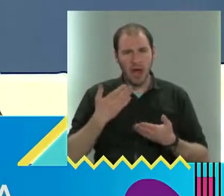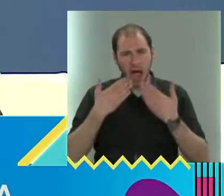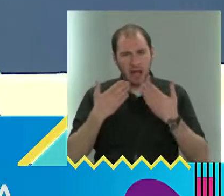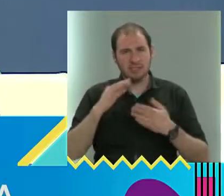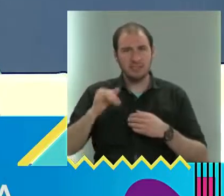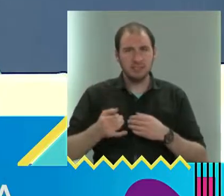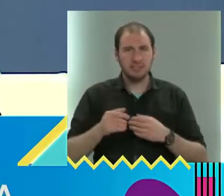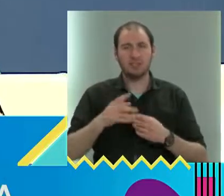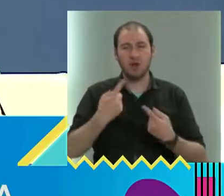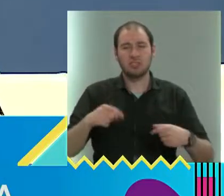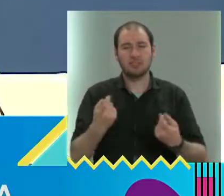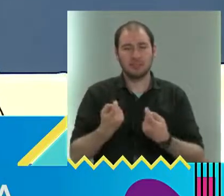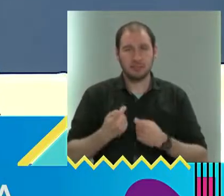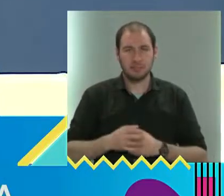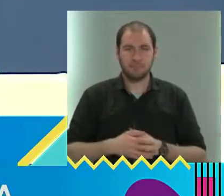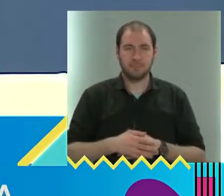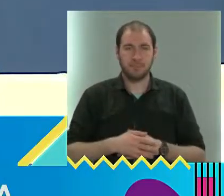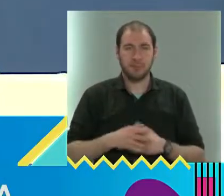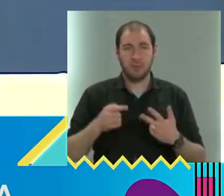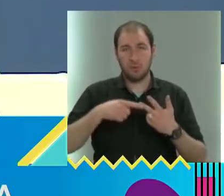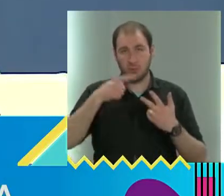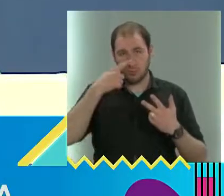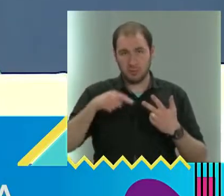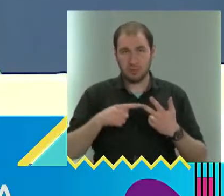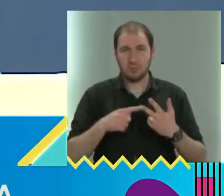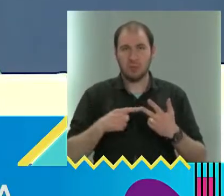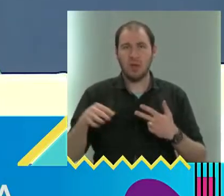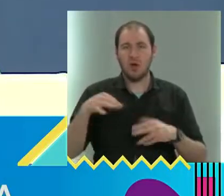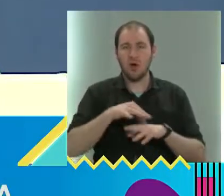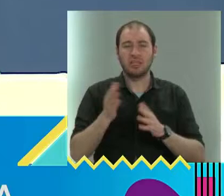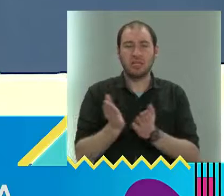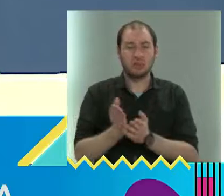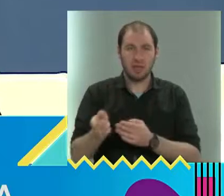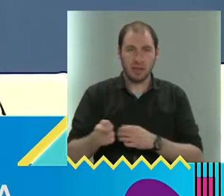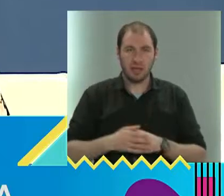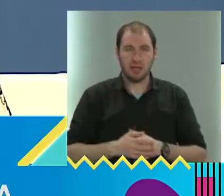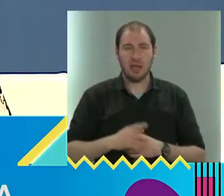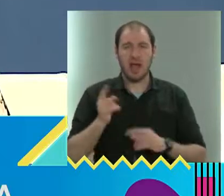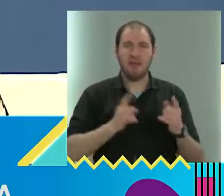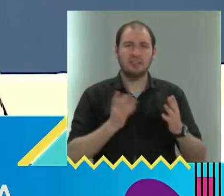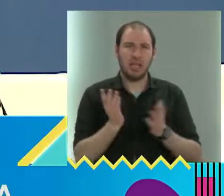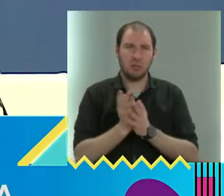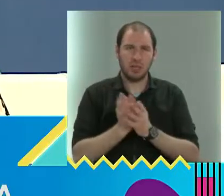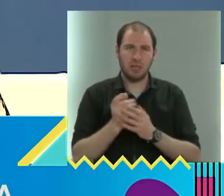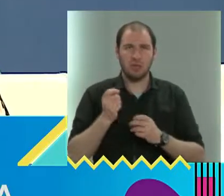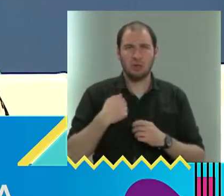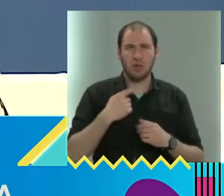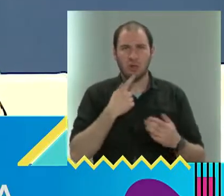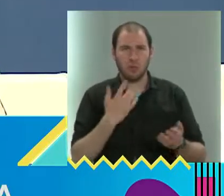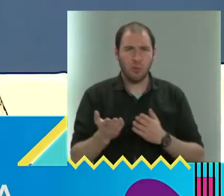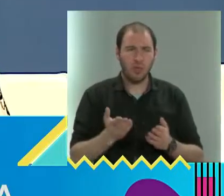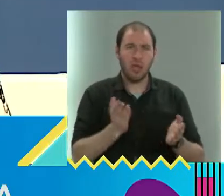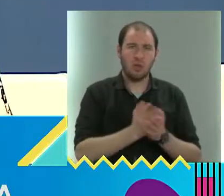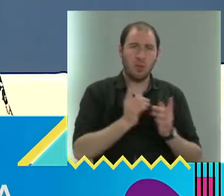diálogo con esas necesidades. Y por último, orienta al estudiante, porque a veces el estudiante puede decir, mire, estoy en duda entre